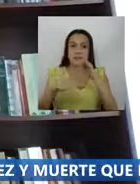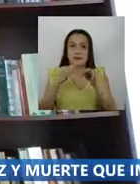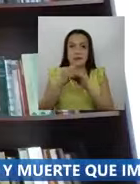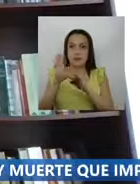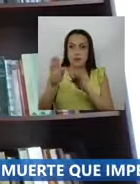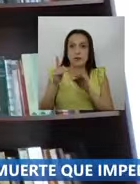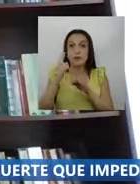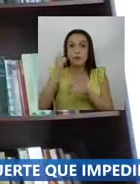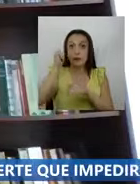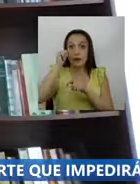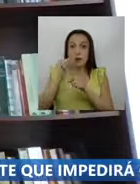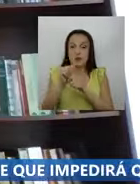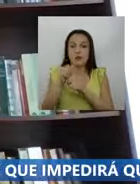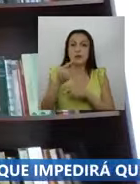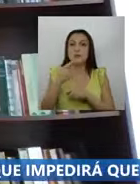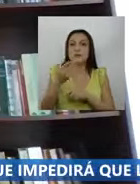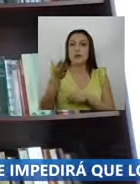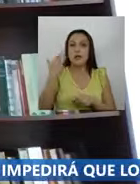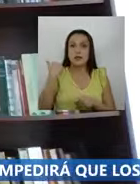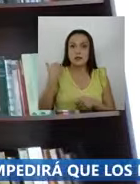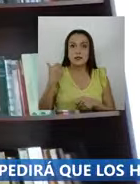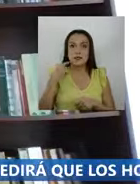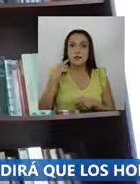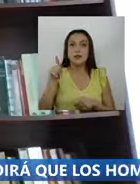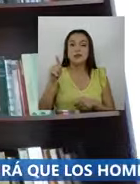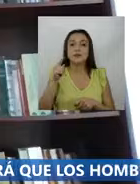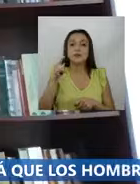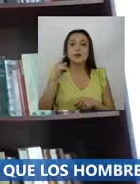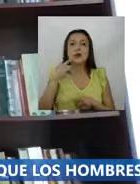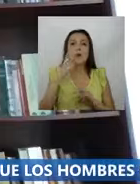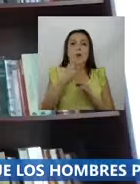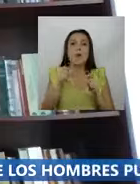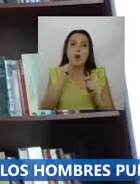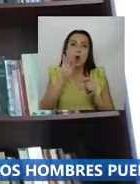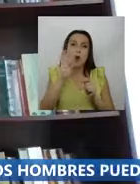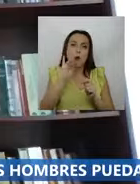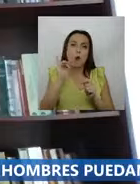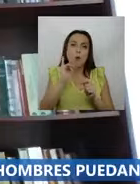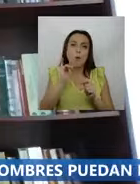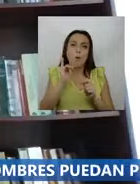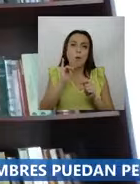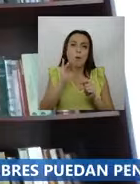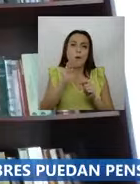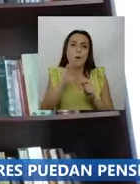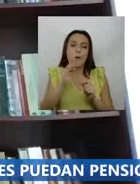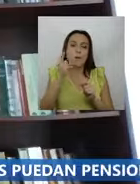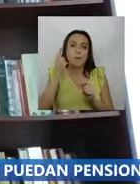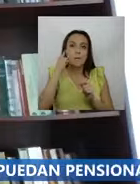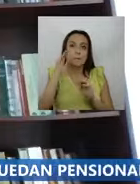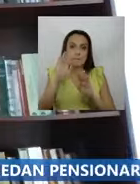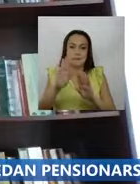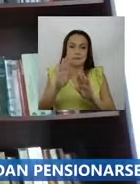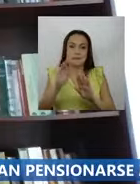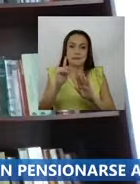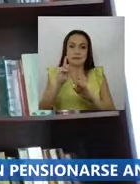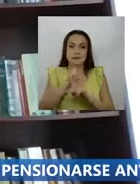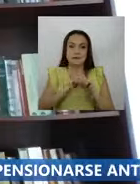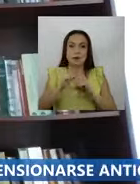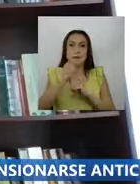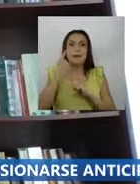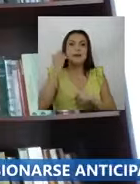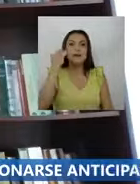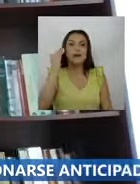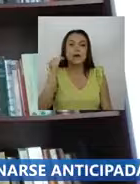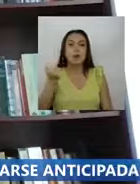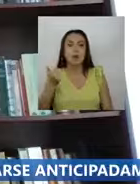Recordemos, como le decía anteriormente, que la comisión hace una especie de filtro, de tamizaje de los casos para determinar cuáles casos